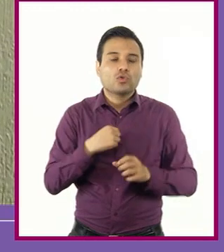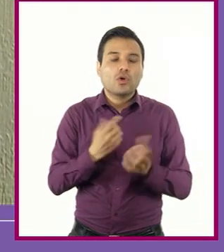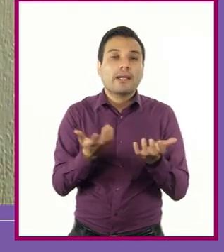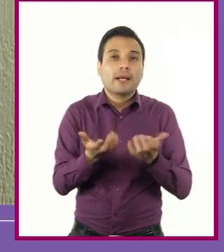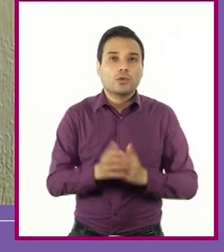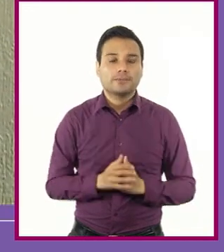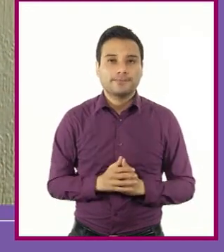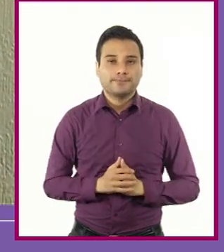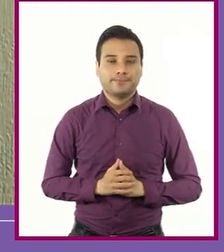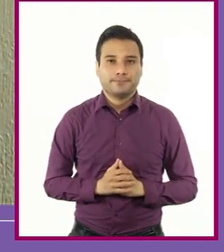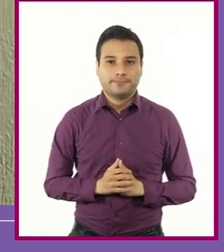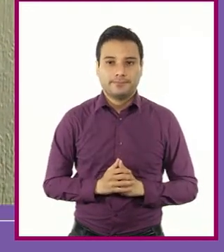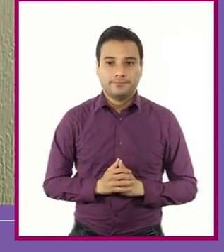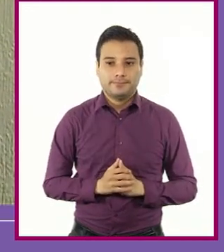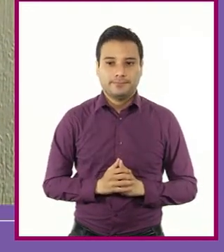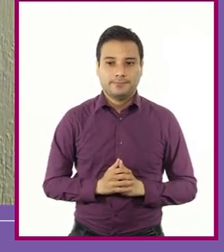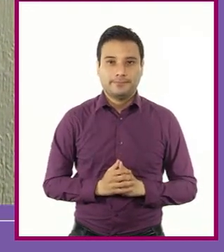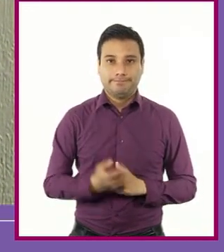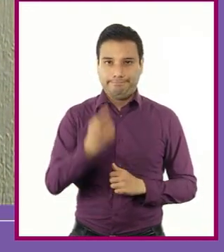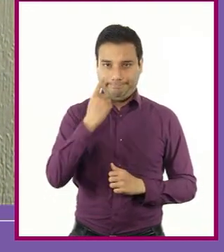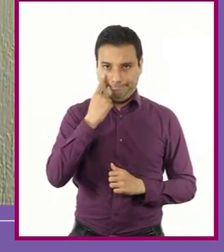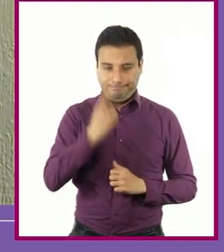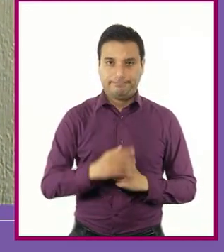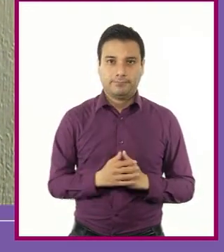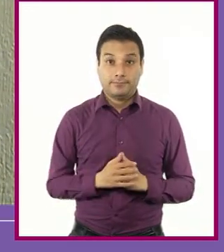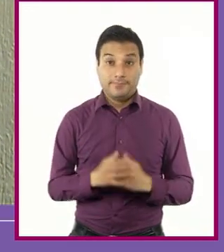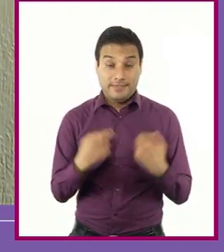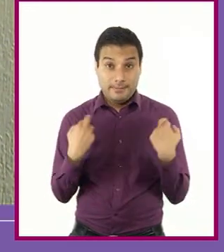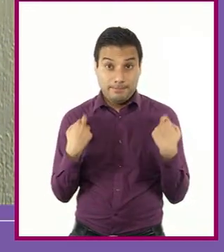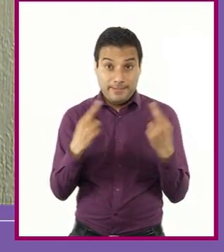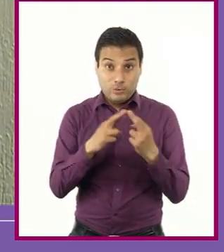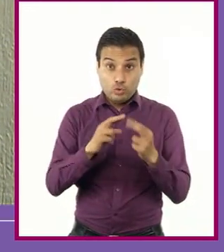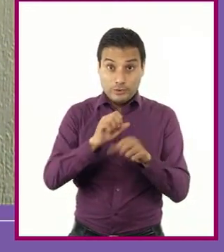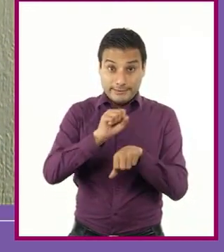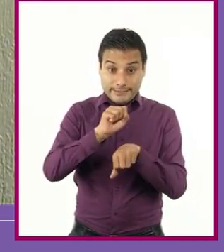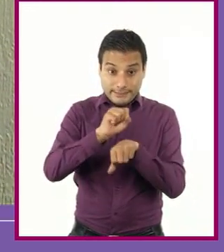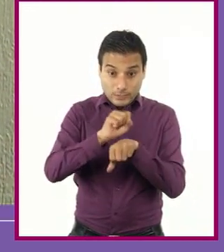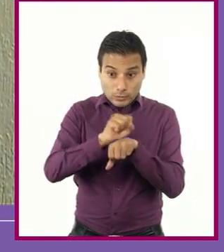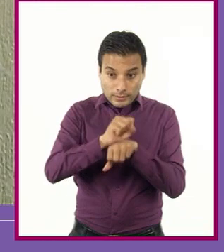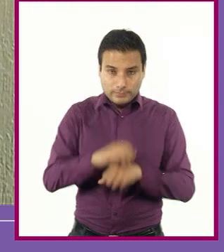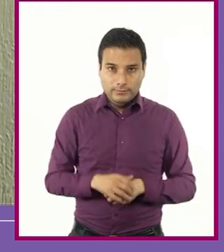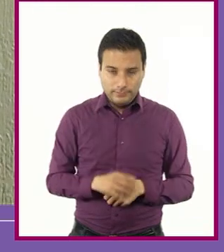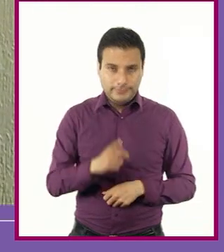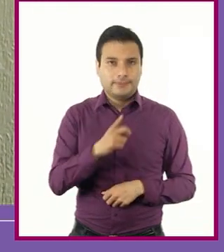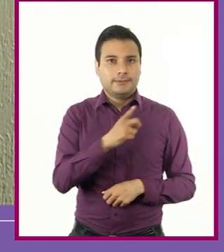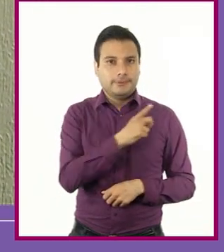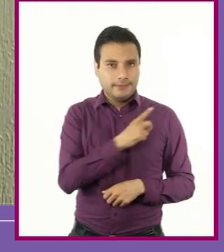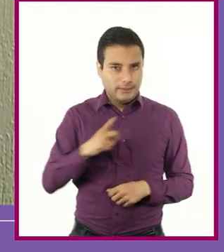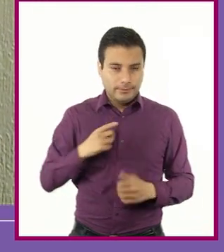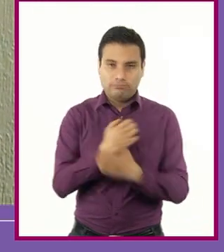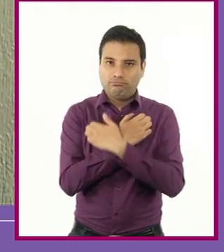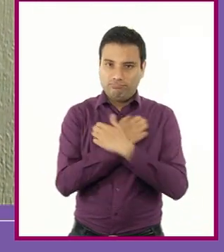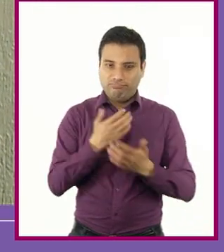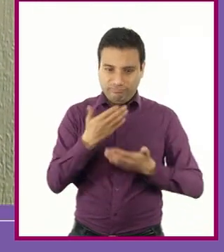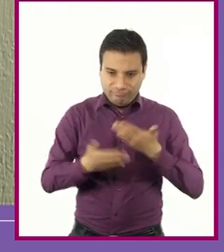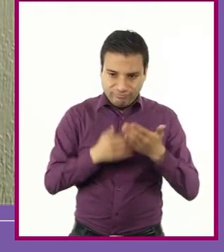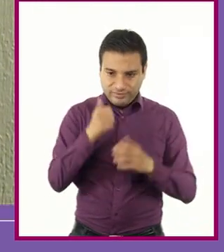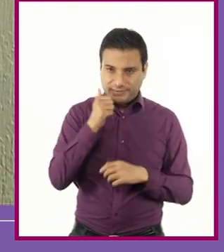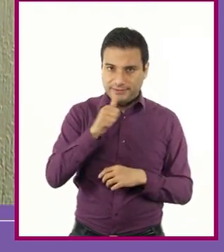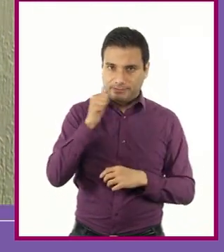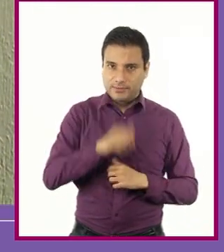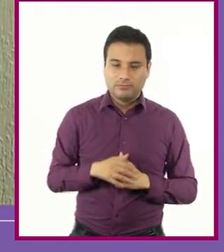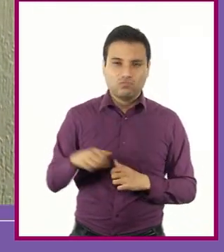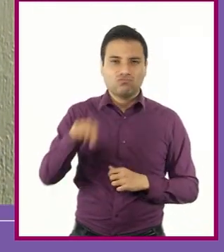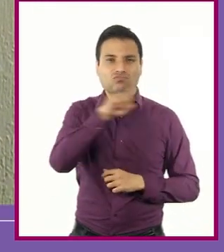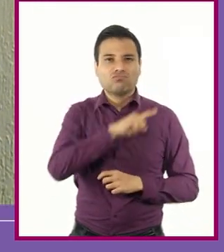Nuestro compromiso como docentes de secundaria debe ser ético. A nosotros nos